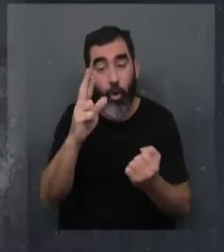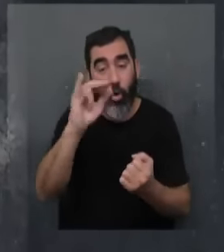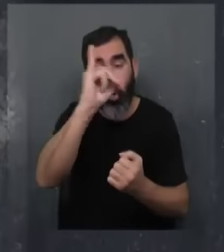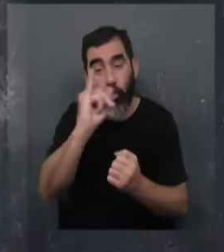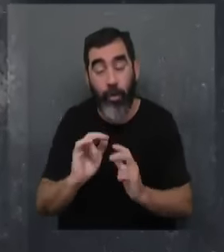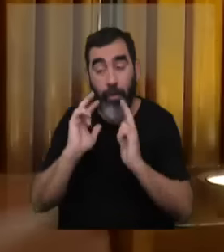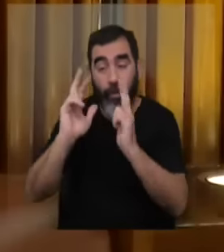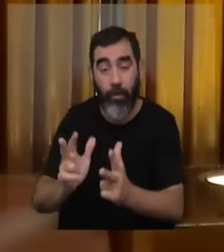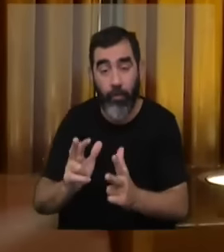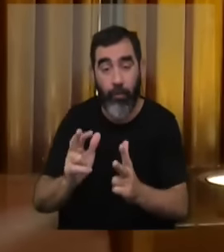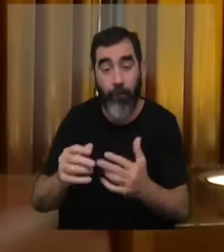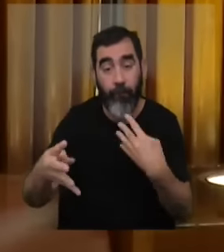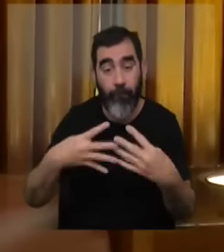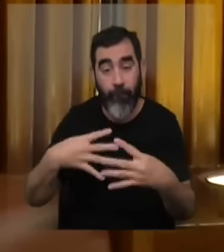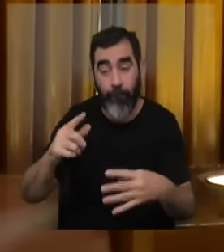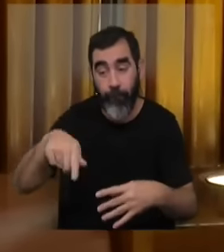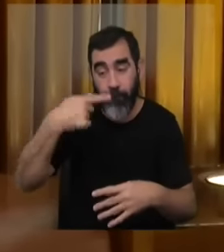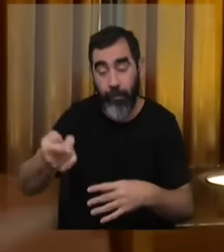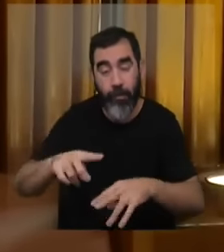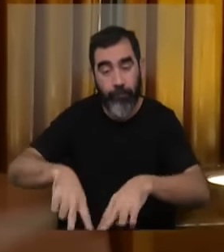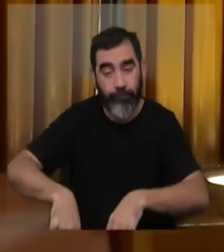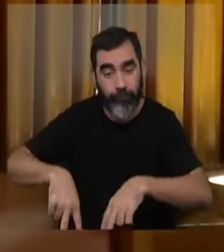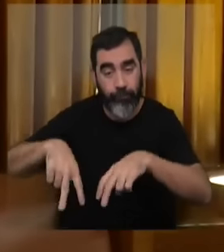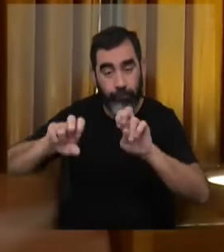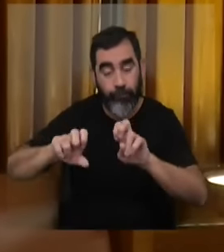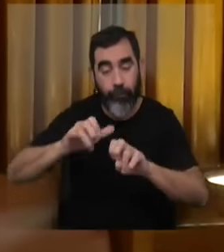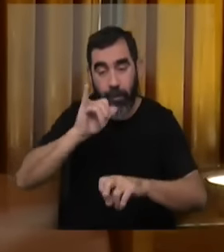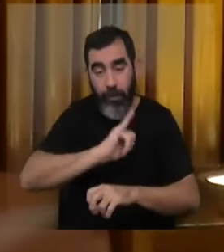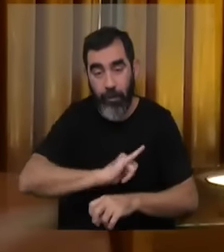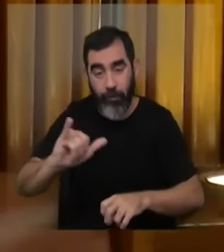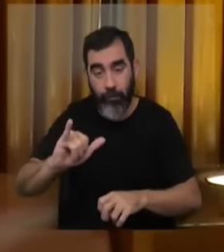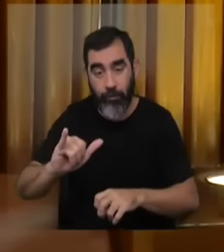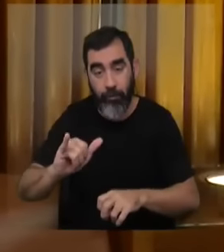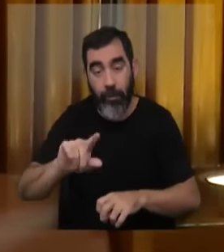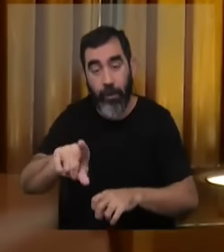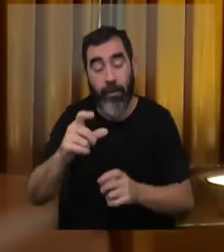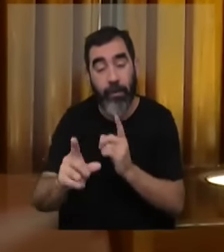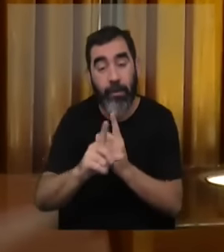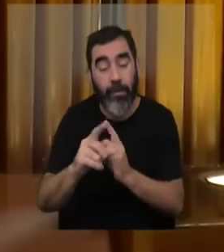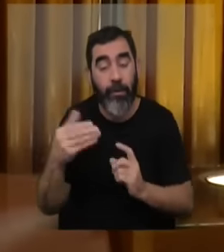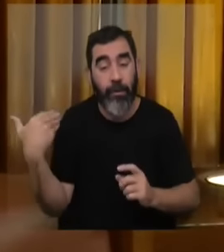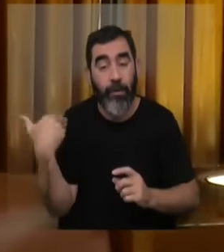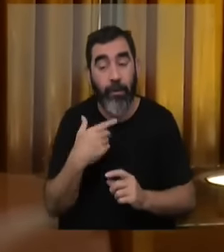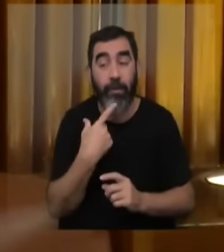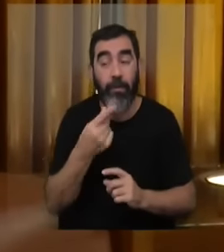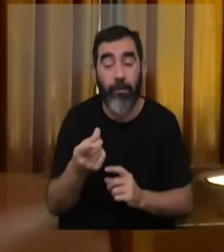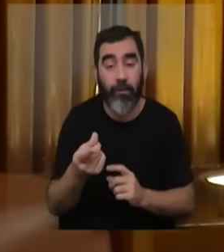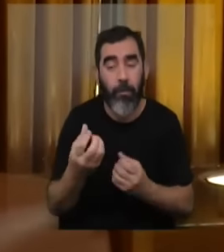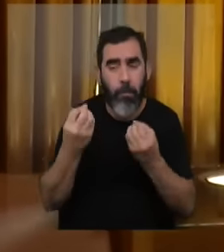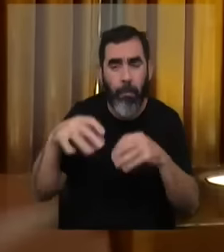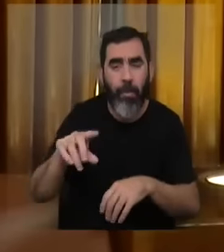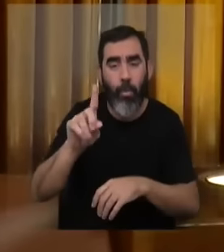MB de noticias que luego de la feria judicial comenzará con la investigación de una nueva denuncia esta vez de un ex cliente argentino que según la nación perdió